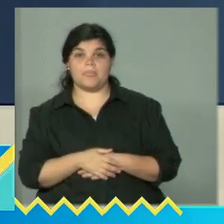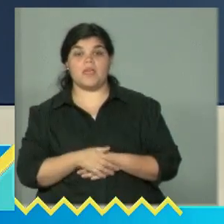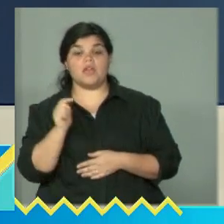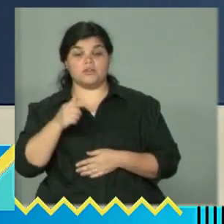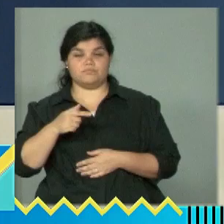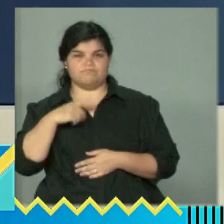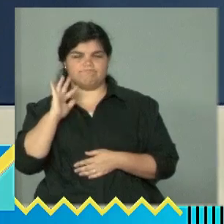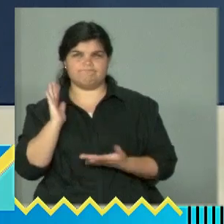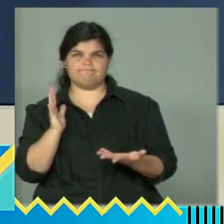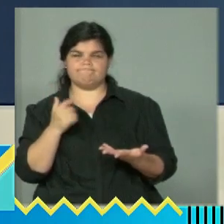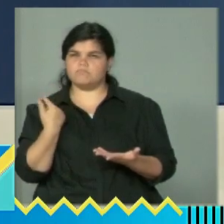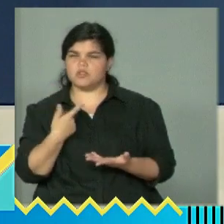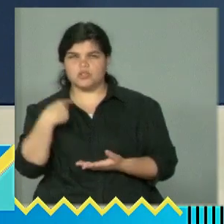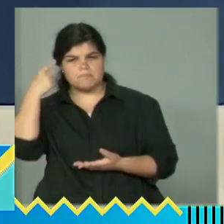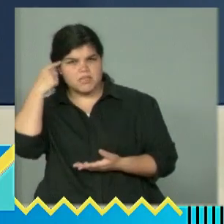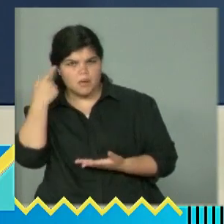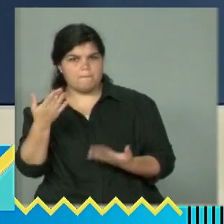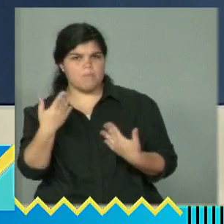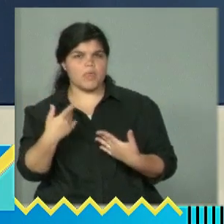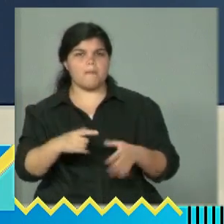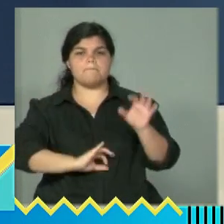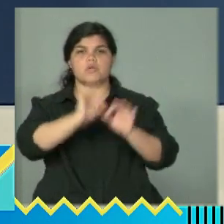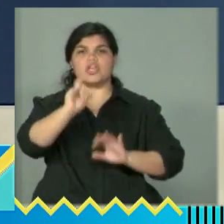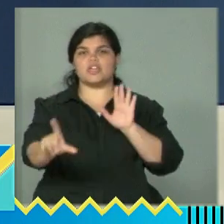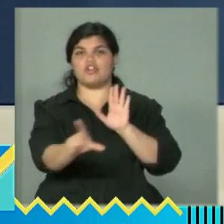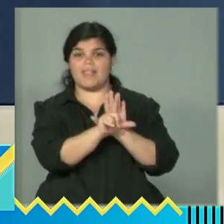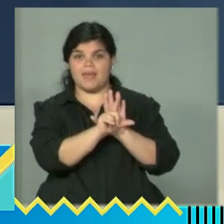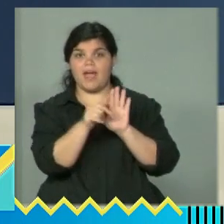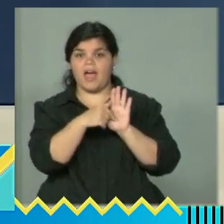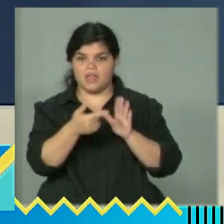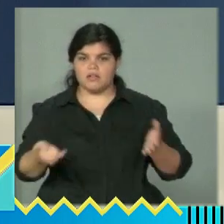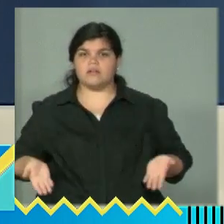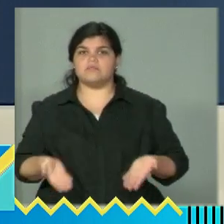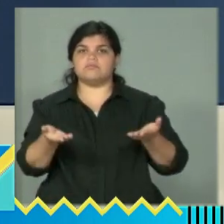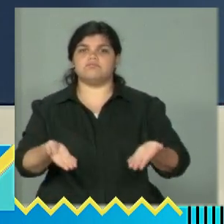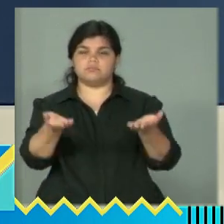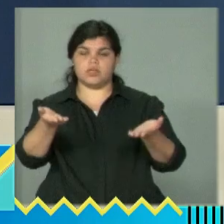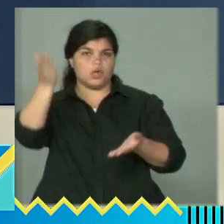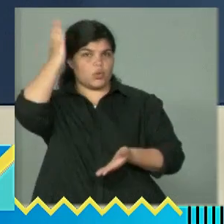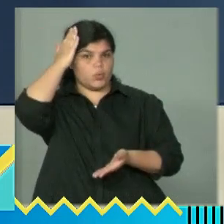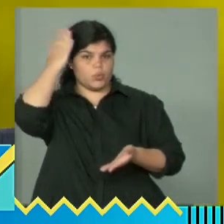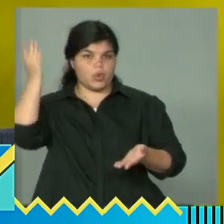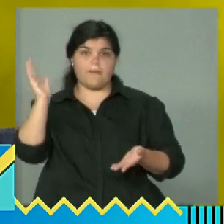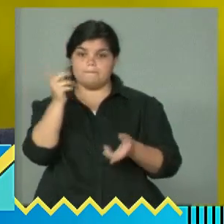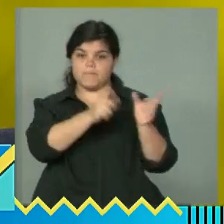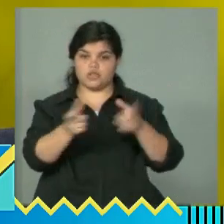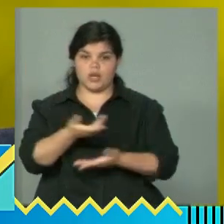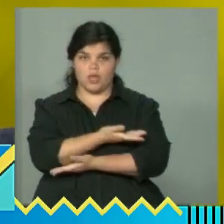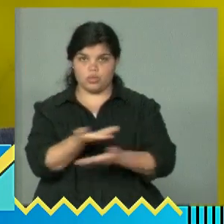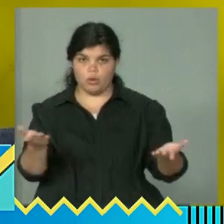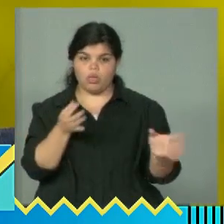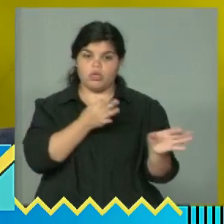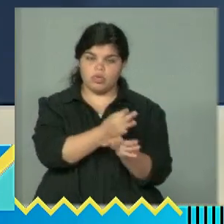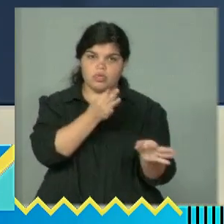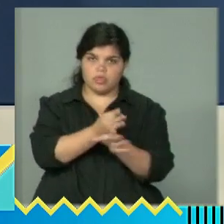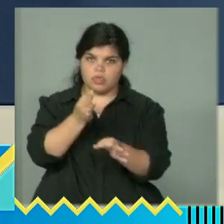alguna manera se puede armar un proyecto de ley donde podamos inculcar a nivel cultural a toda la gente diciendo, bueno,